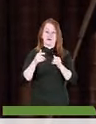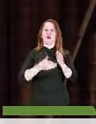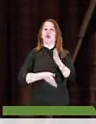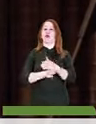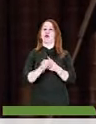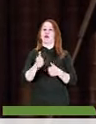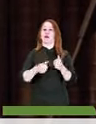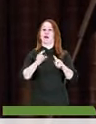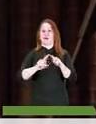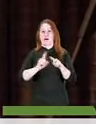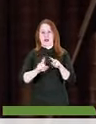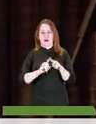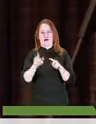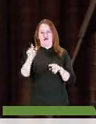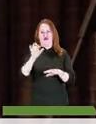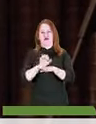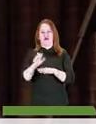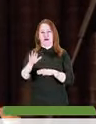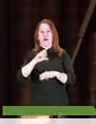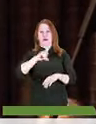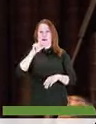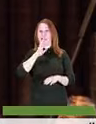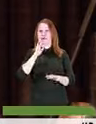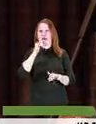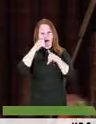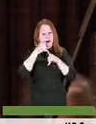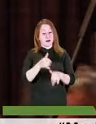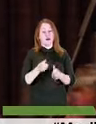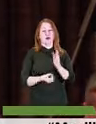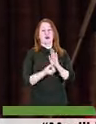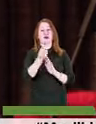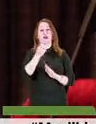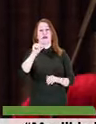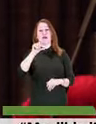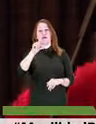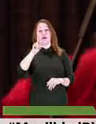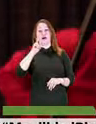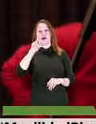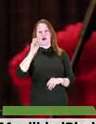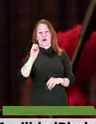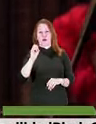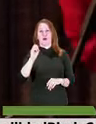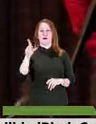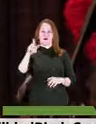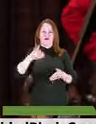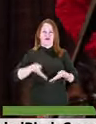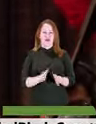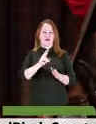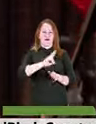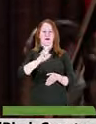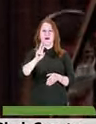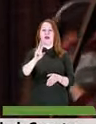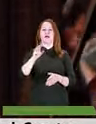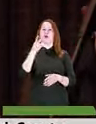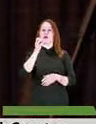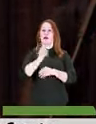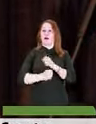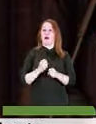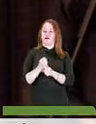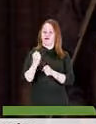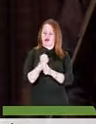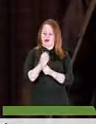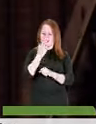Transmilenio, entidad liderada por el ingeniero industrial Álvaro José Rengifo, un vallecaucano de 40 años, comprometido con